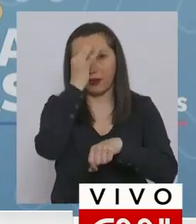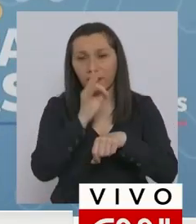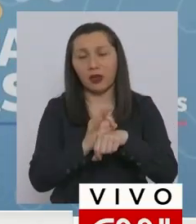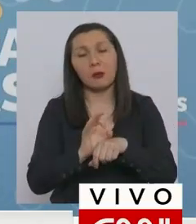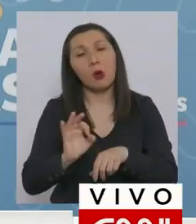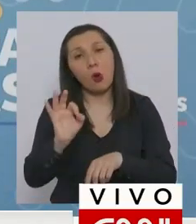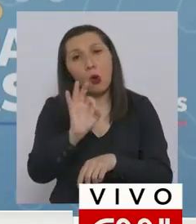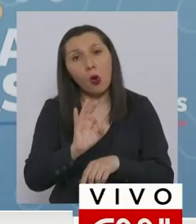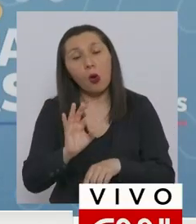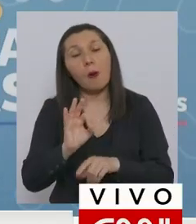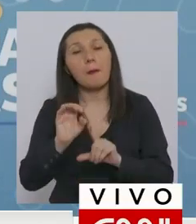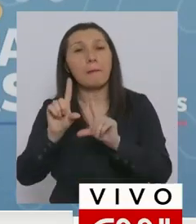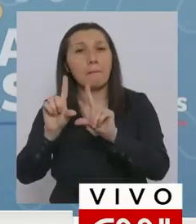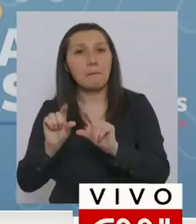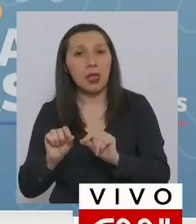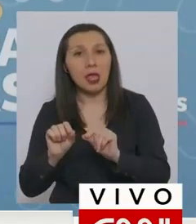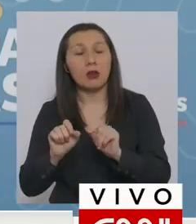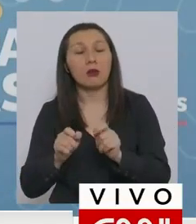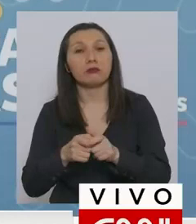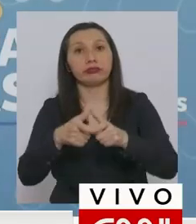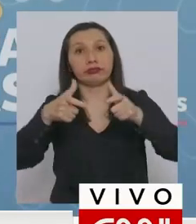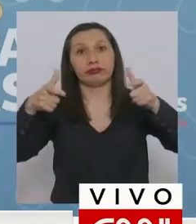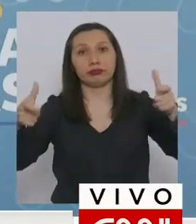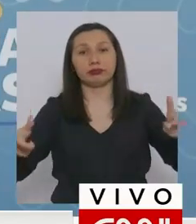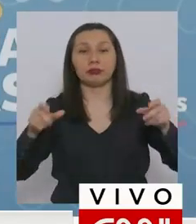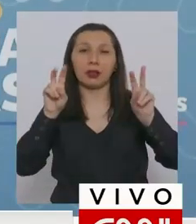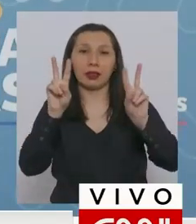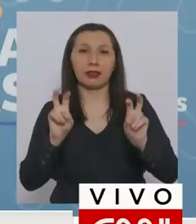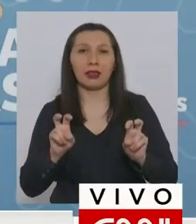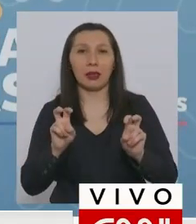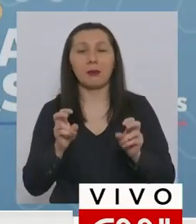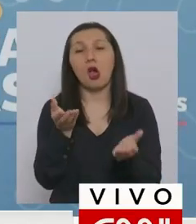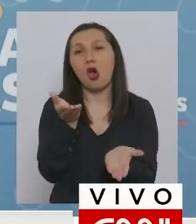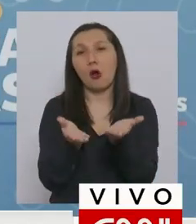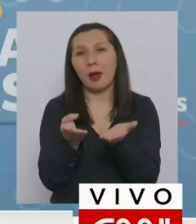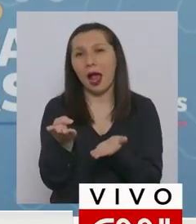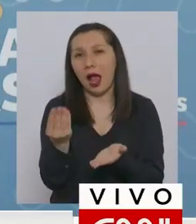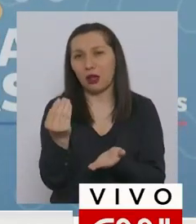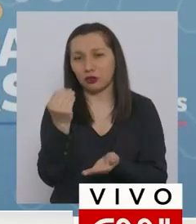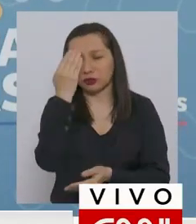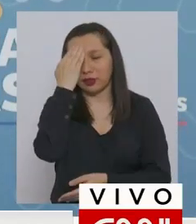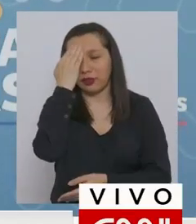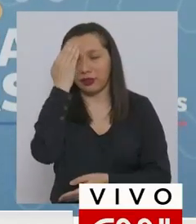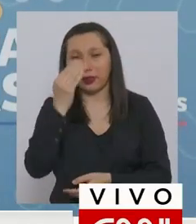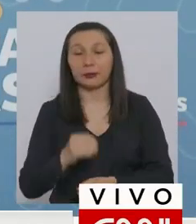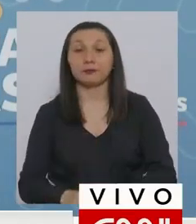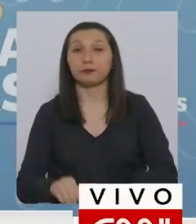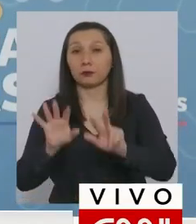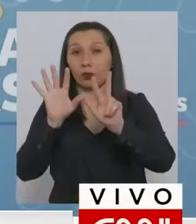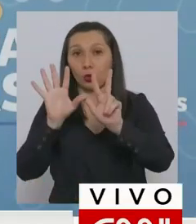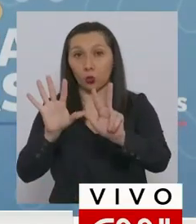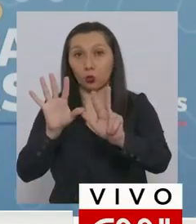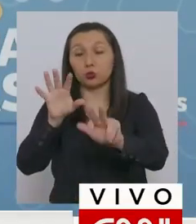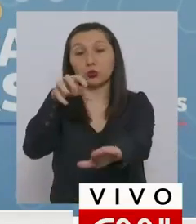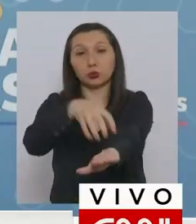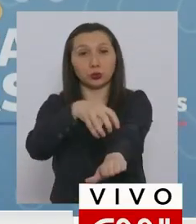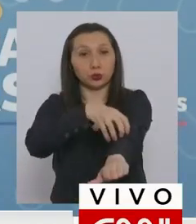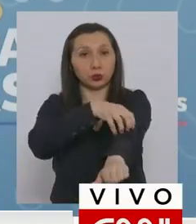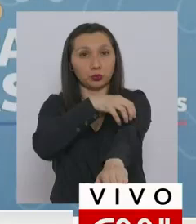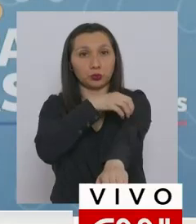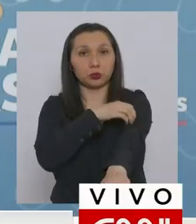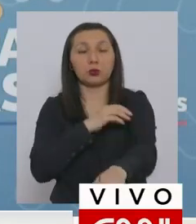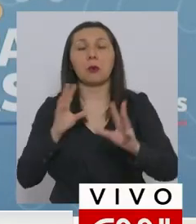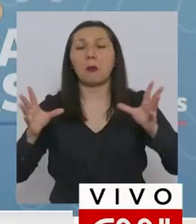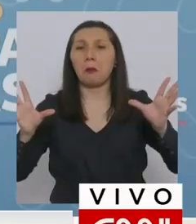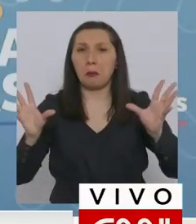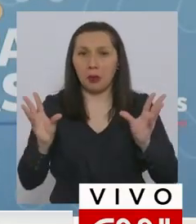un menor aumento de los casos en el caso de la comparación a 14 días. 8 regiones disminuyen sus